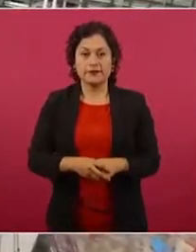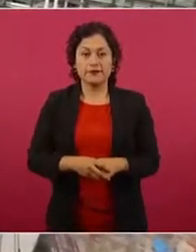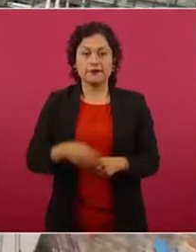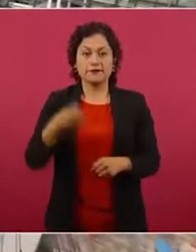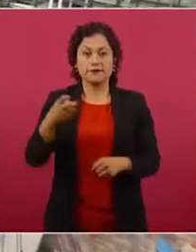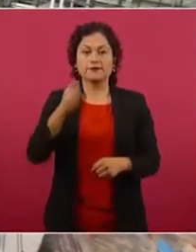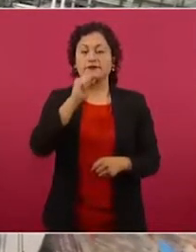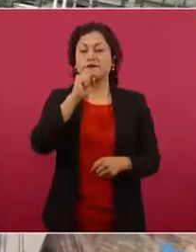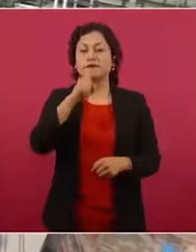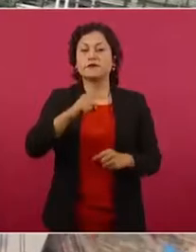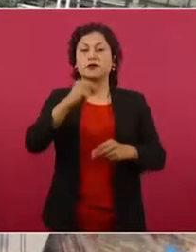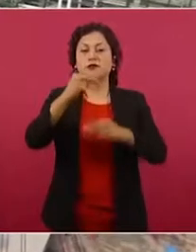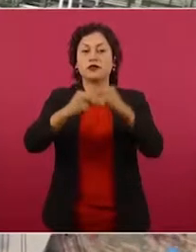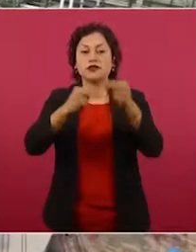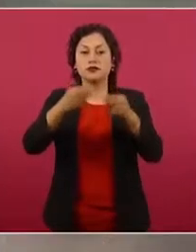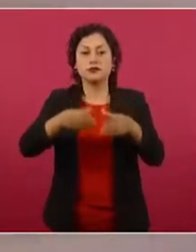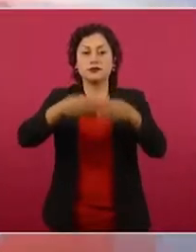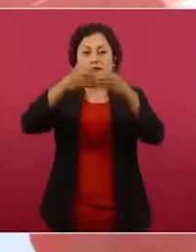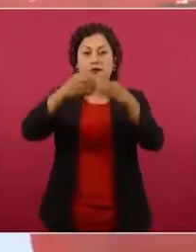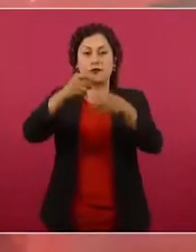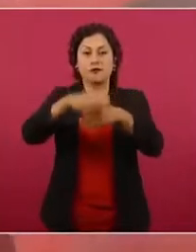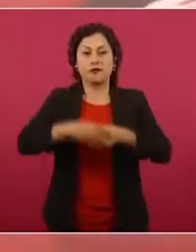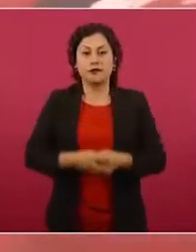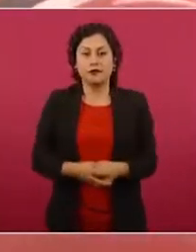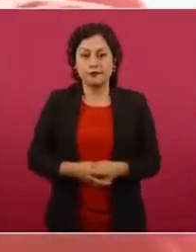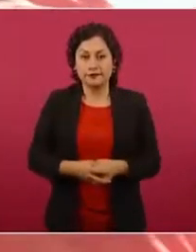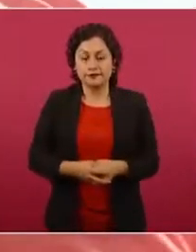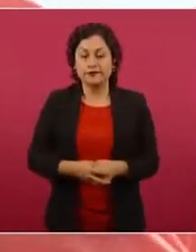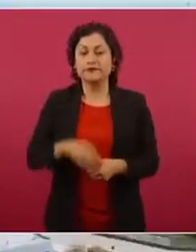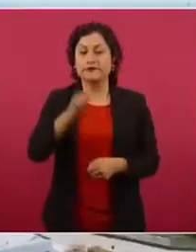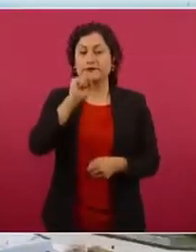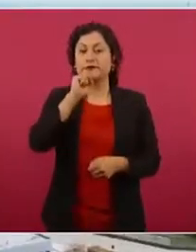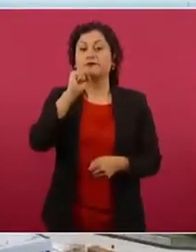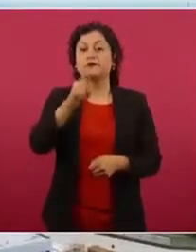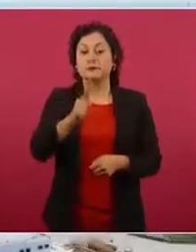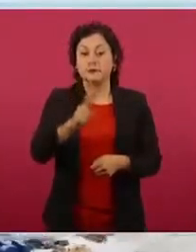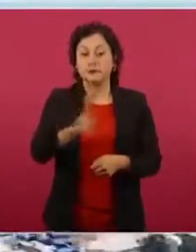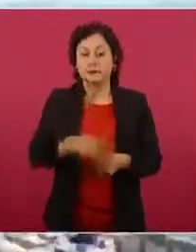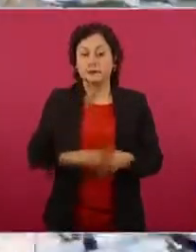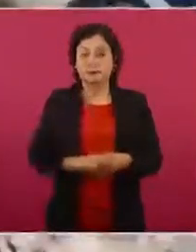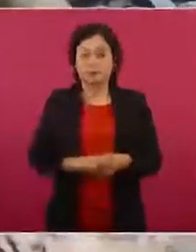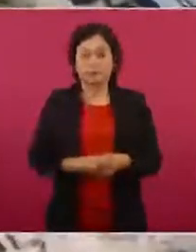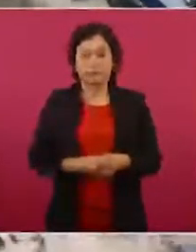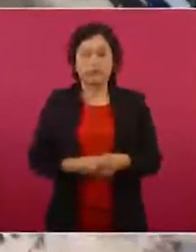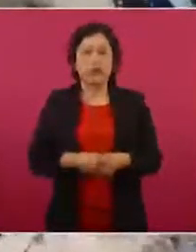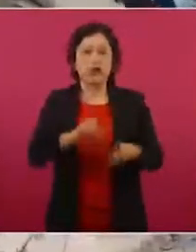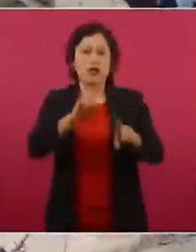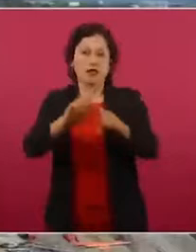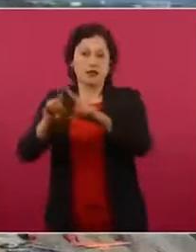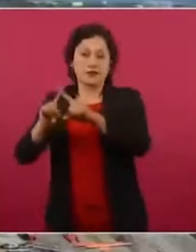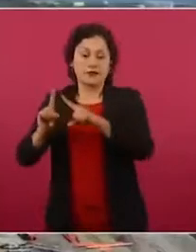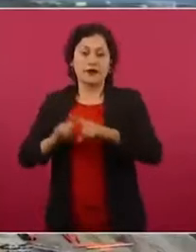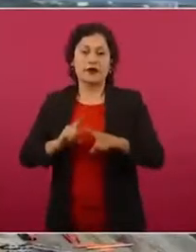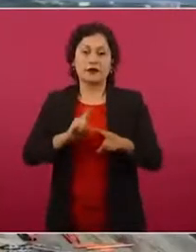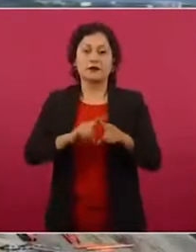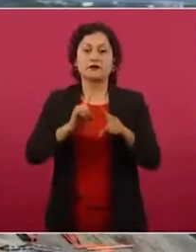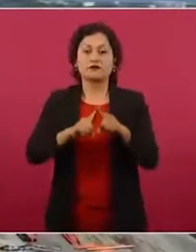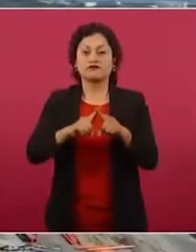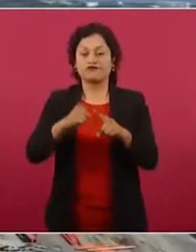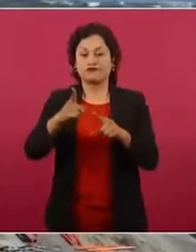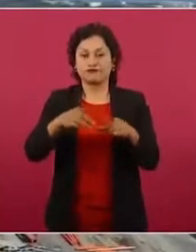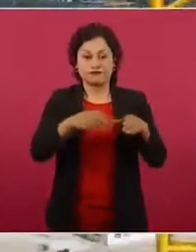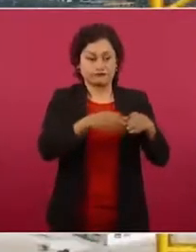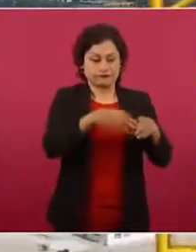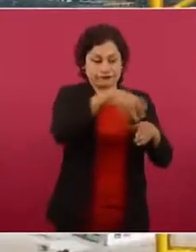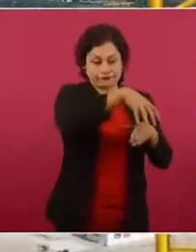y chimenea, fabricadas en México. Se realiza el aislamiento térmico en equipos instalados en la planta del paquete 1, así como el montaje del